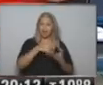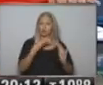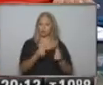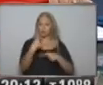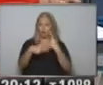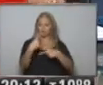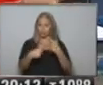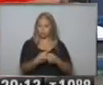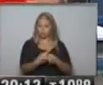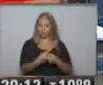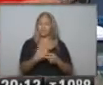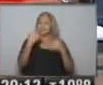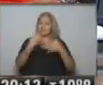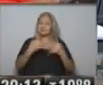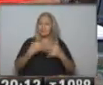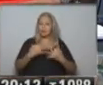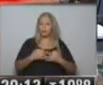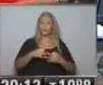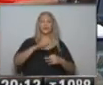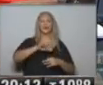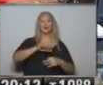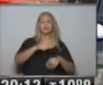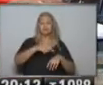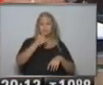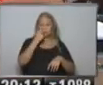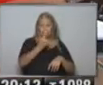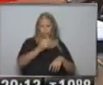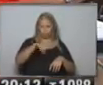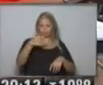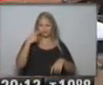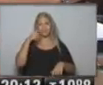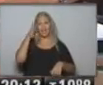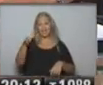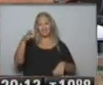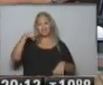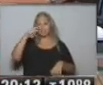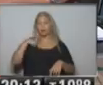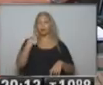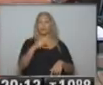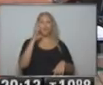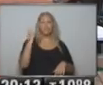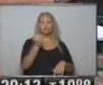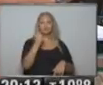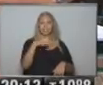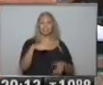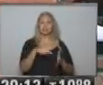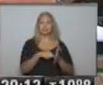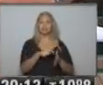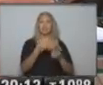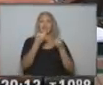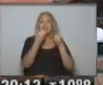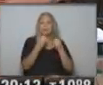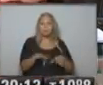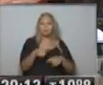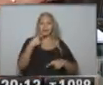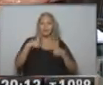Ariel, seguramente estaremos volviendo en minutos a la ciudad de La Plata, pero una cuestión central, Cecilia, tiene que ver con el comienzo de